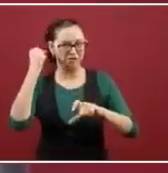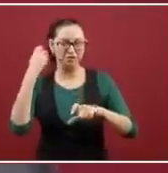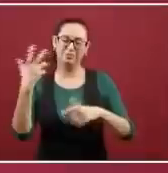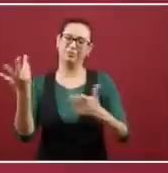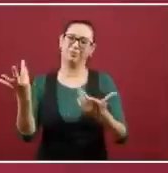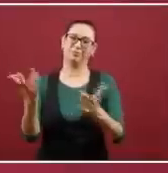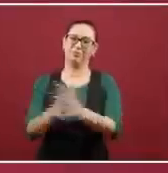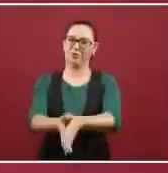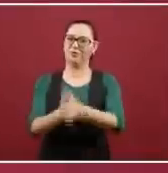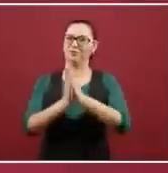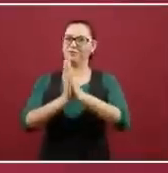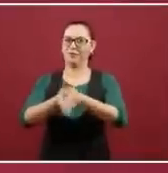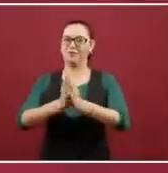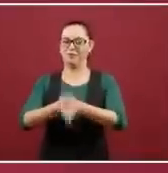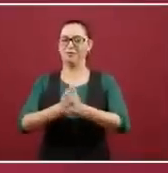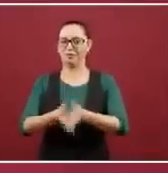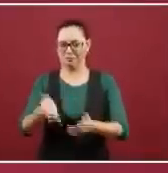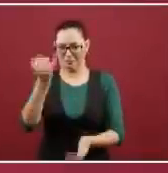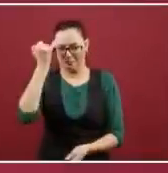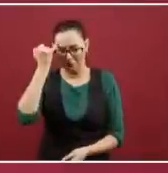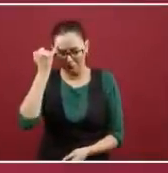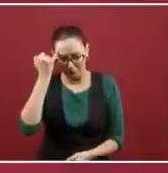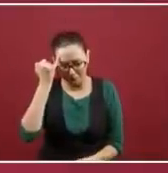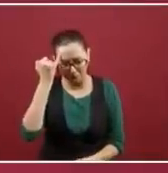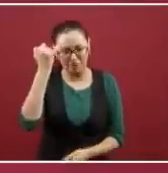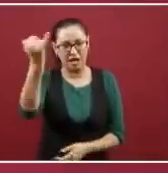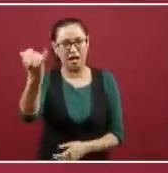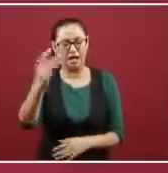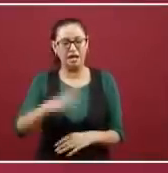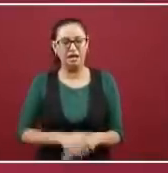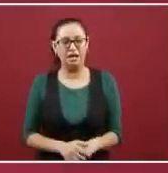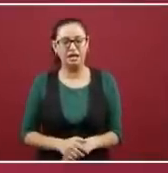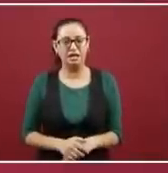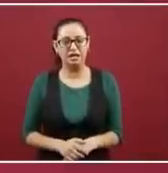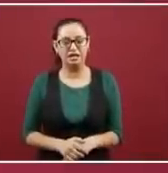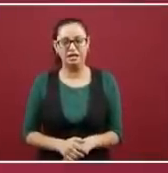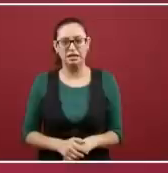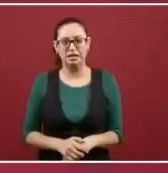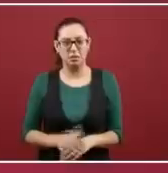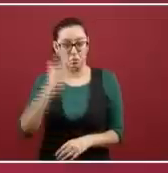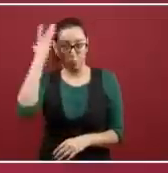Morelos, que decía que se moderara la indigencia y la opulencia,